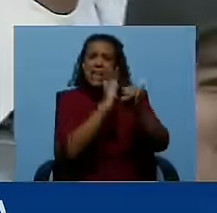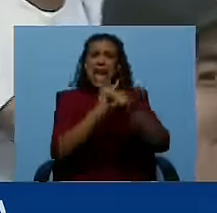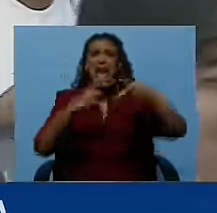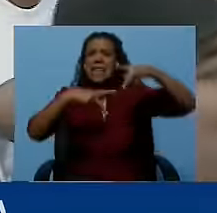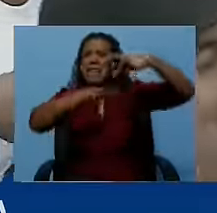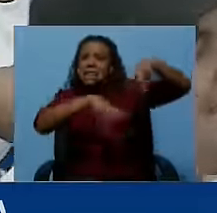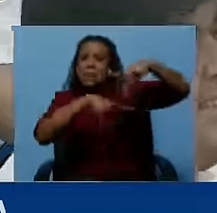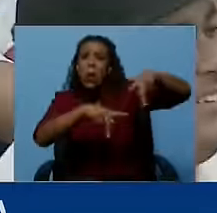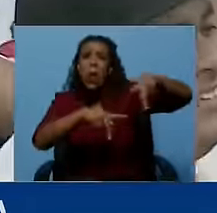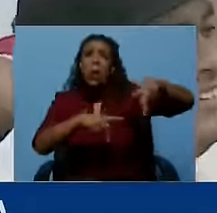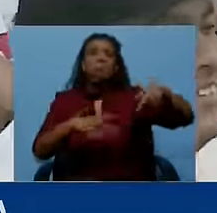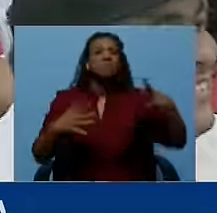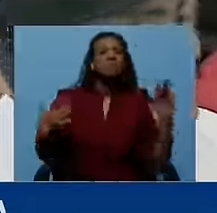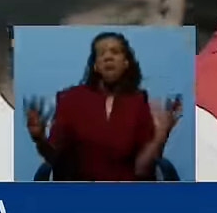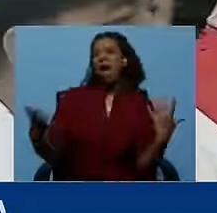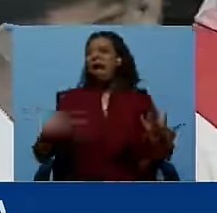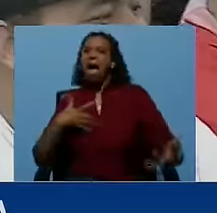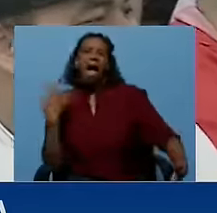se la iban a comer.